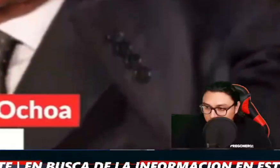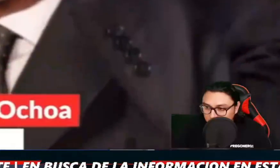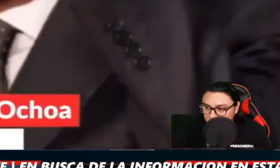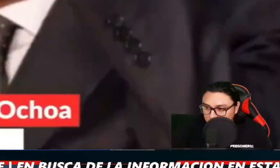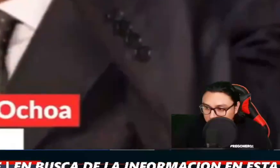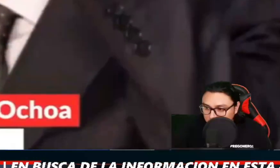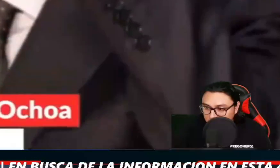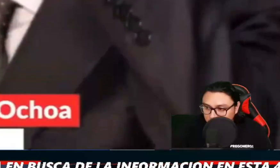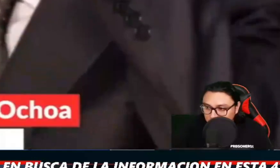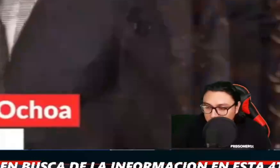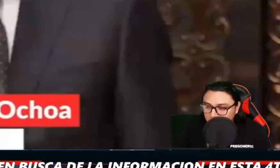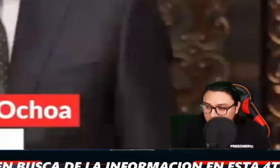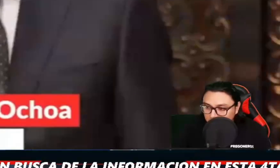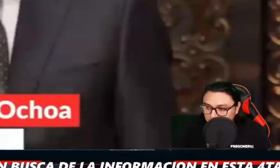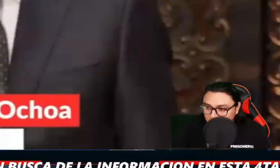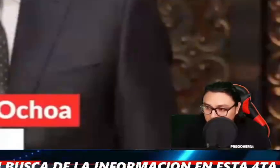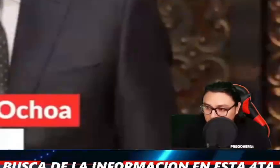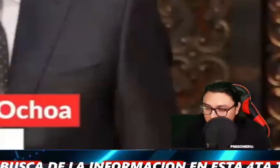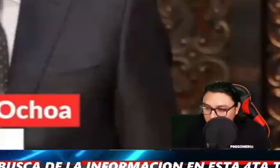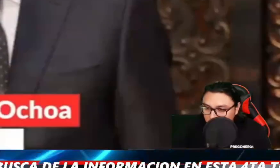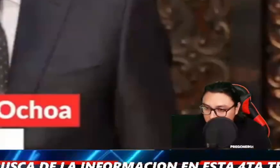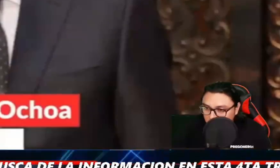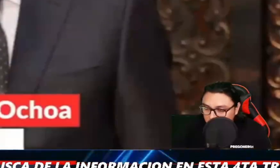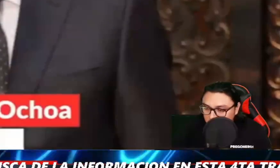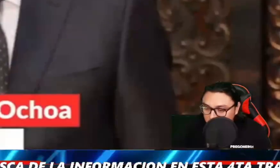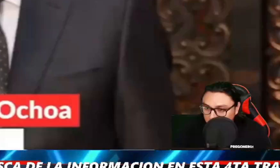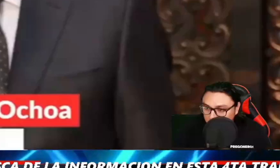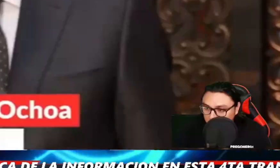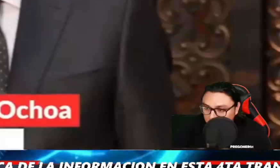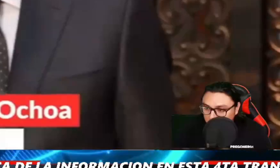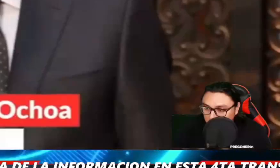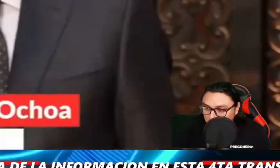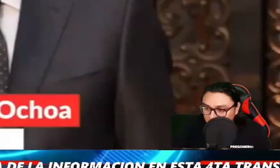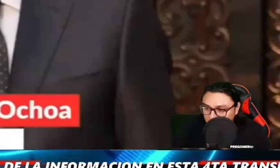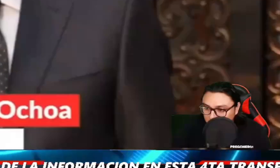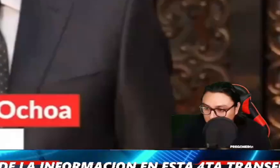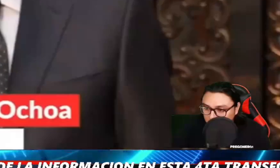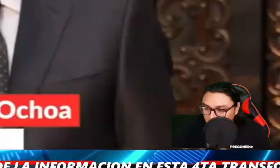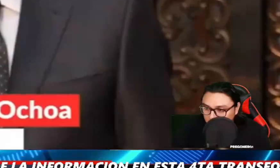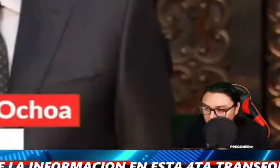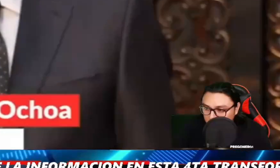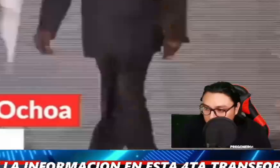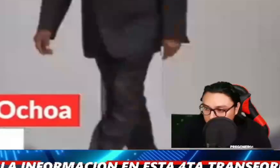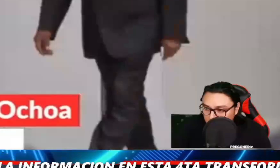no mover nada para no molestar a Peña en nada?